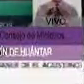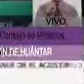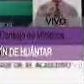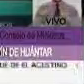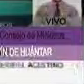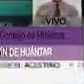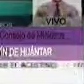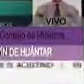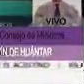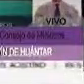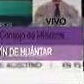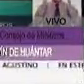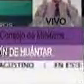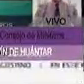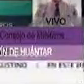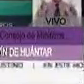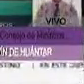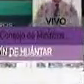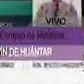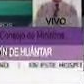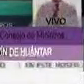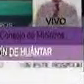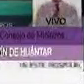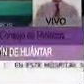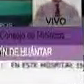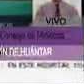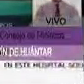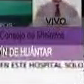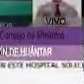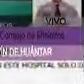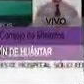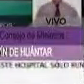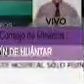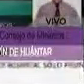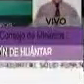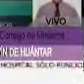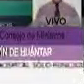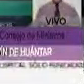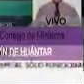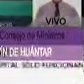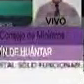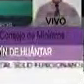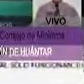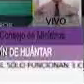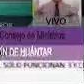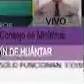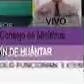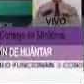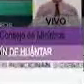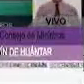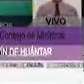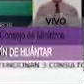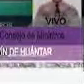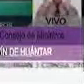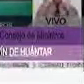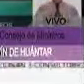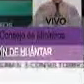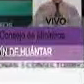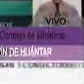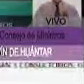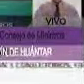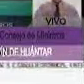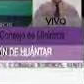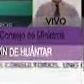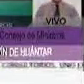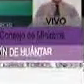hotel. Fue una reunión formal, pública, dentro del Poder Judicial, y